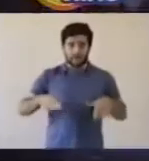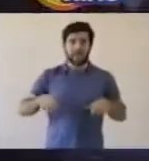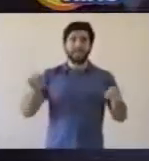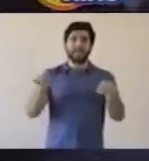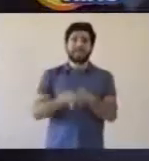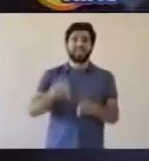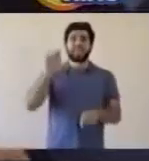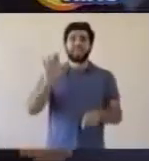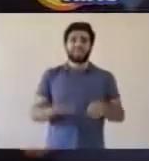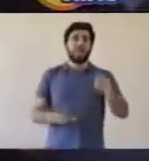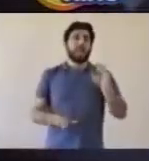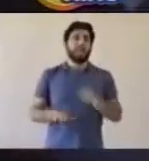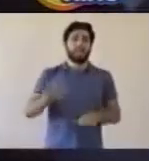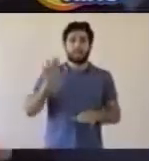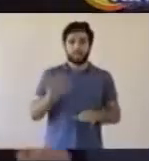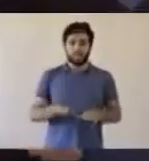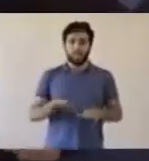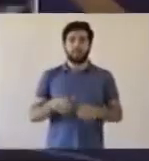piernas, zapateando